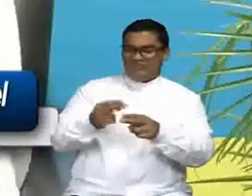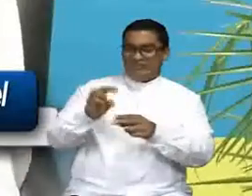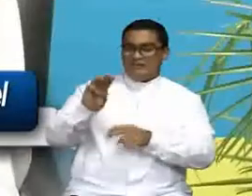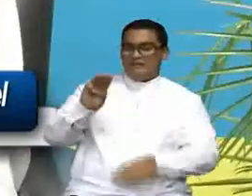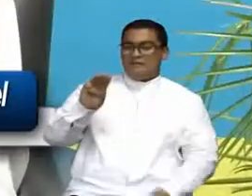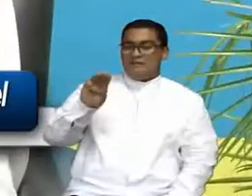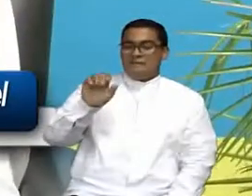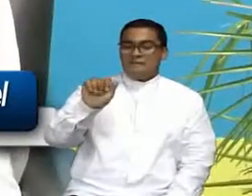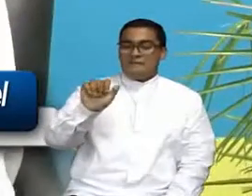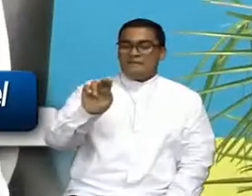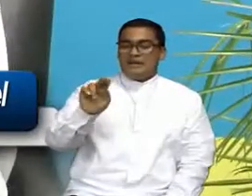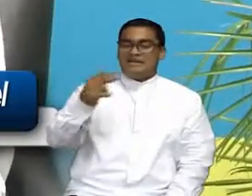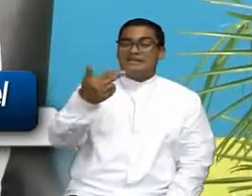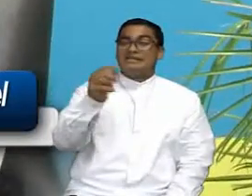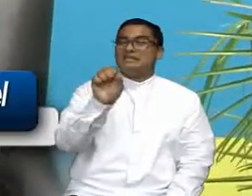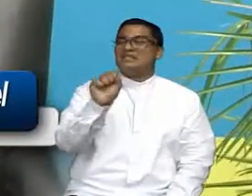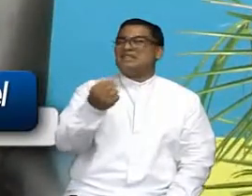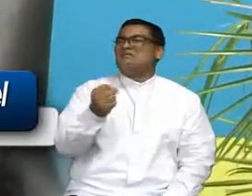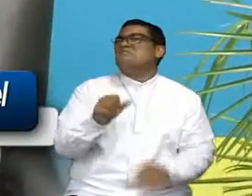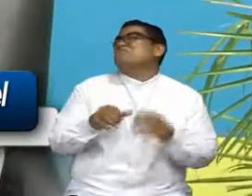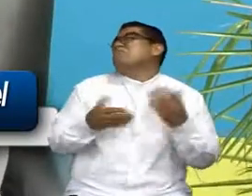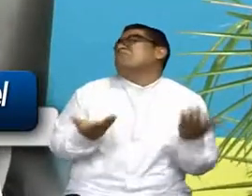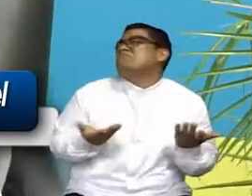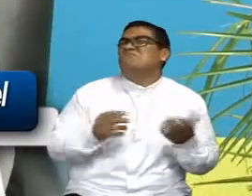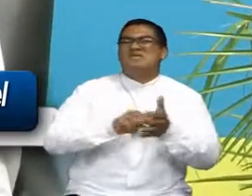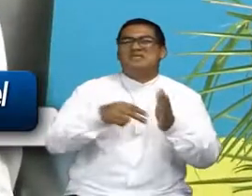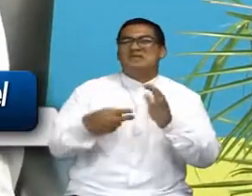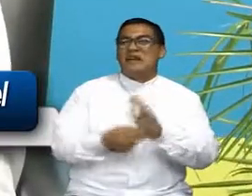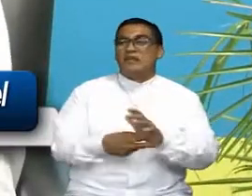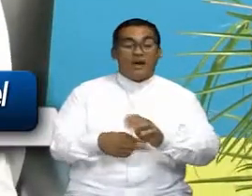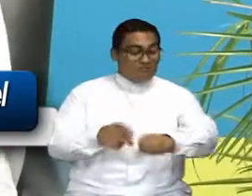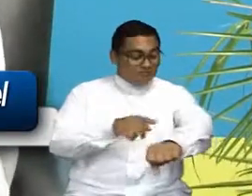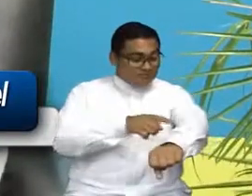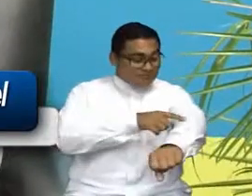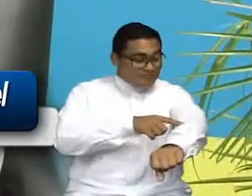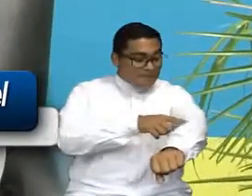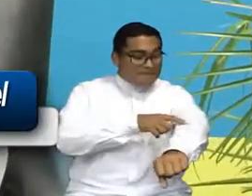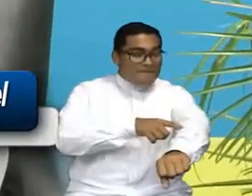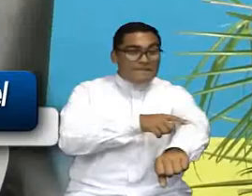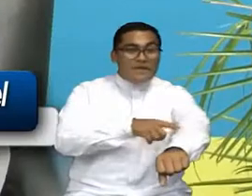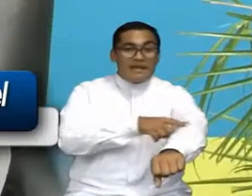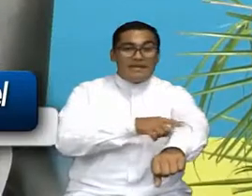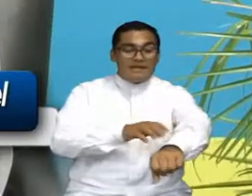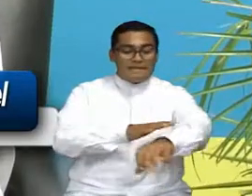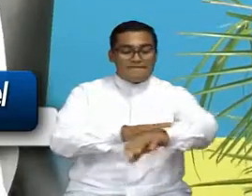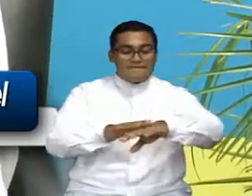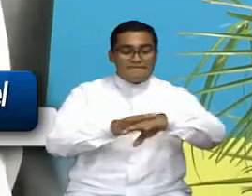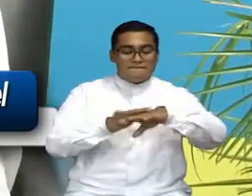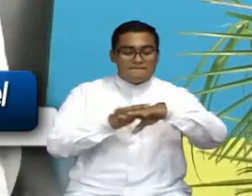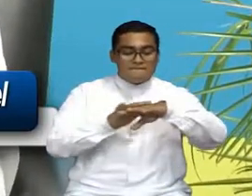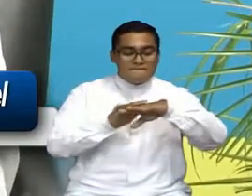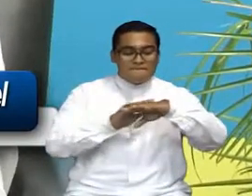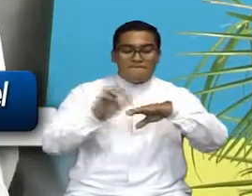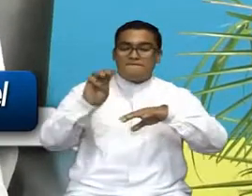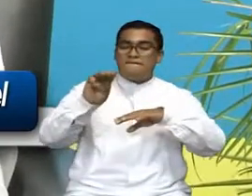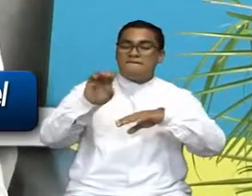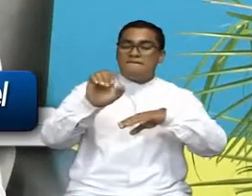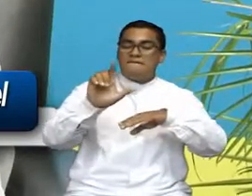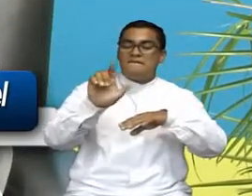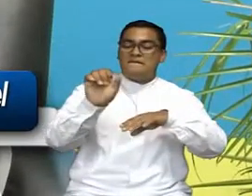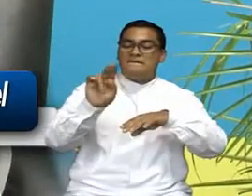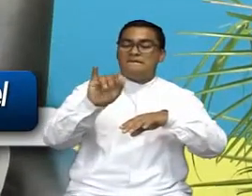son por trastornos propiamente de la pigmentación de la piel, de la melanina. Ya ustedes han escuchado, ¿verdad?,